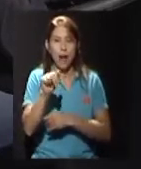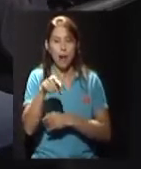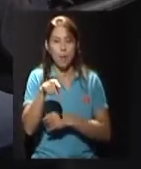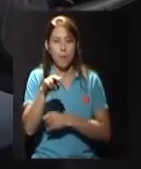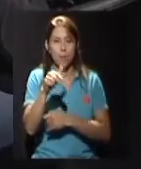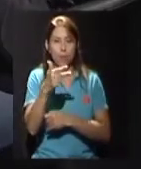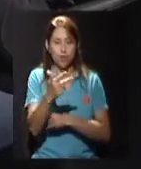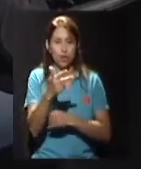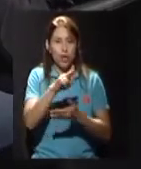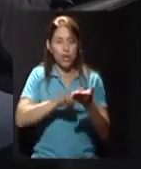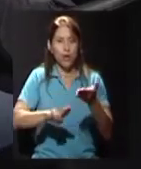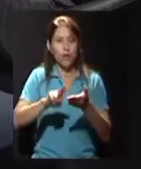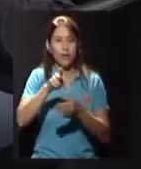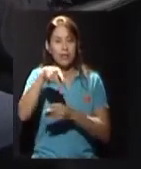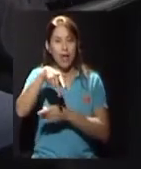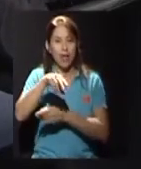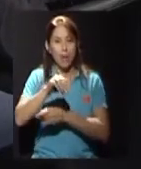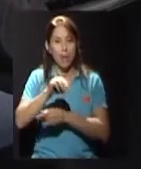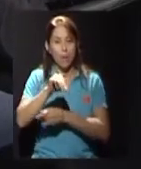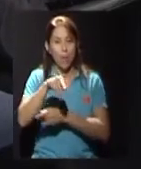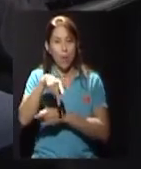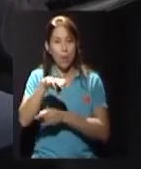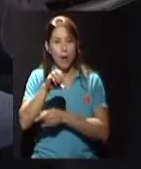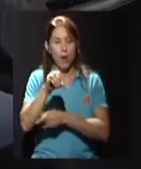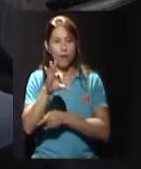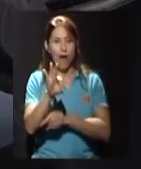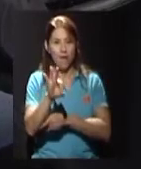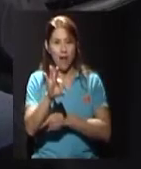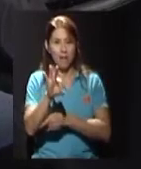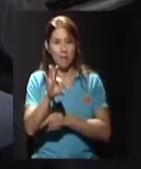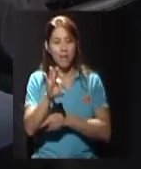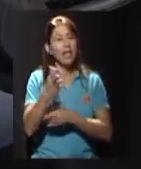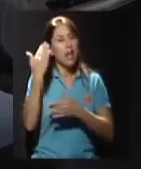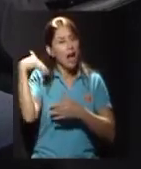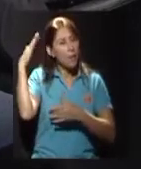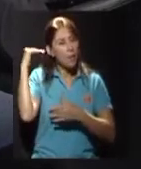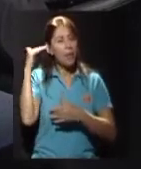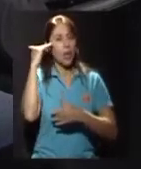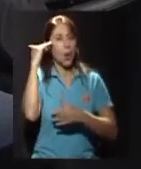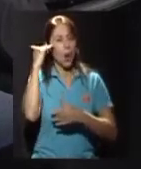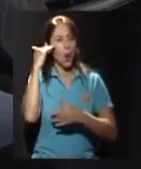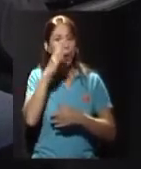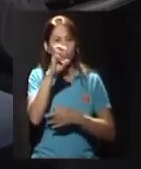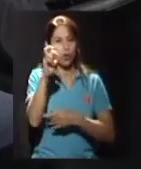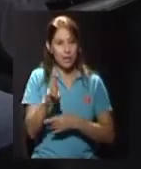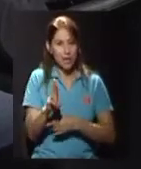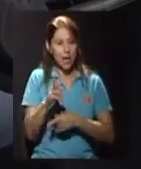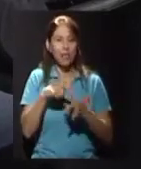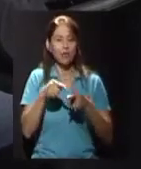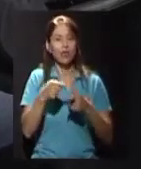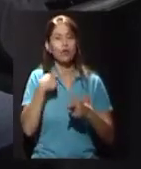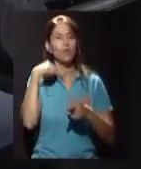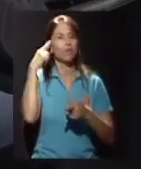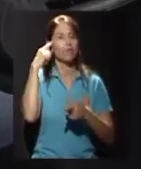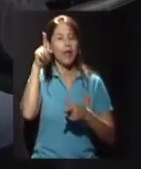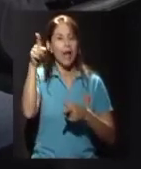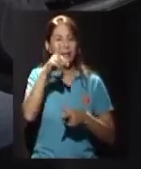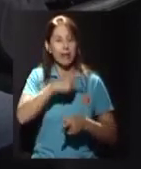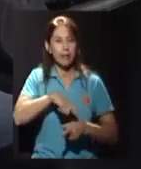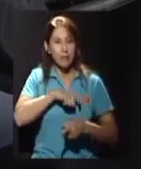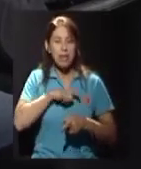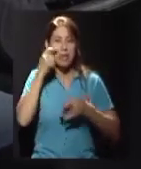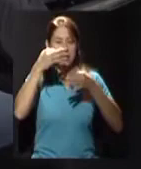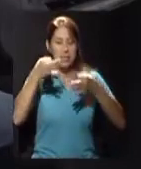universidad pompeu fabra ampliamente conocido ya en aquella época en costa rica pues yo he decidido y efectuar el programa en